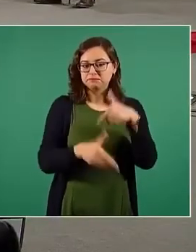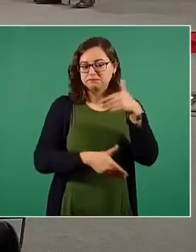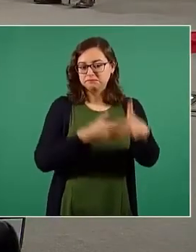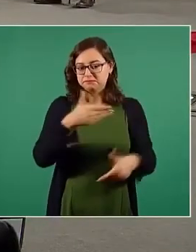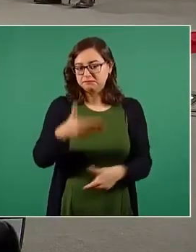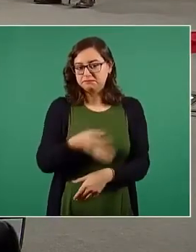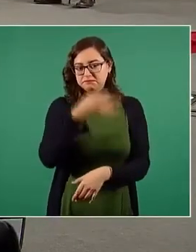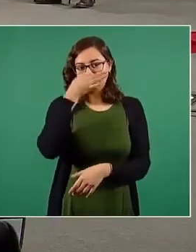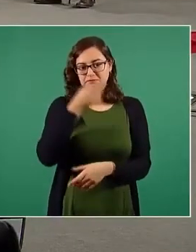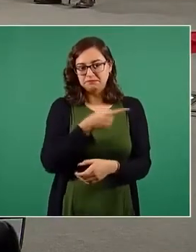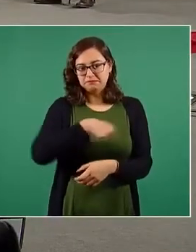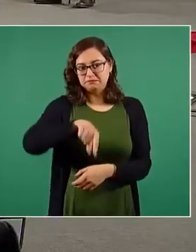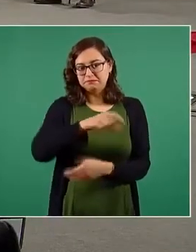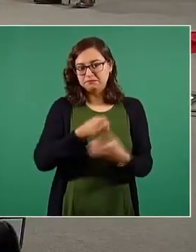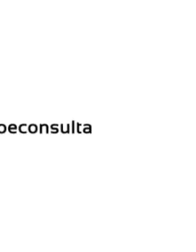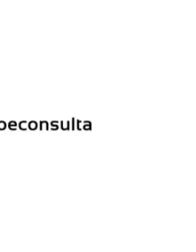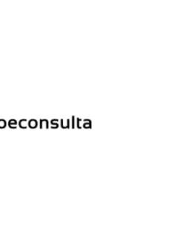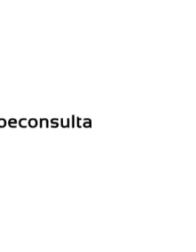septiembre